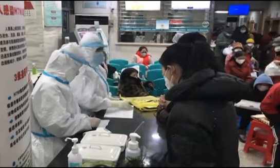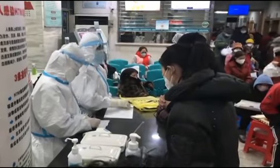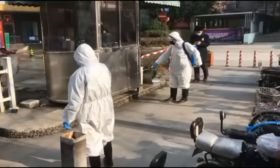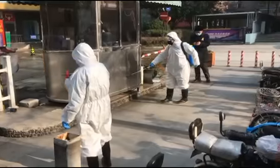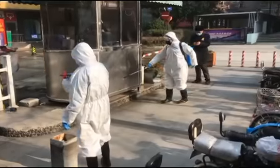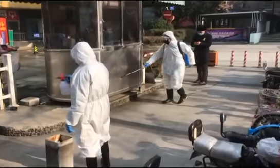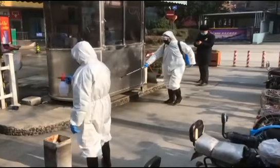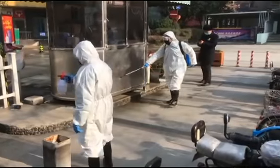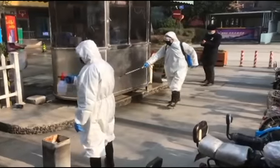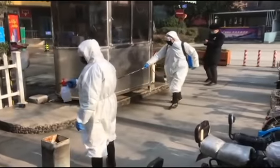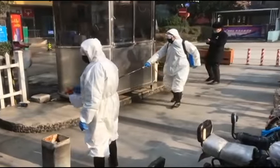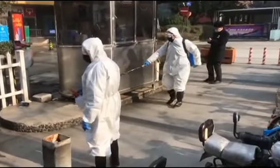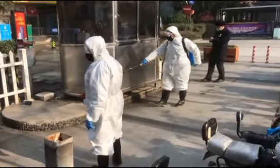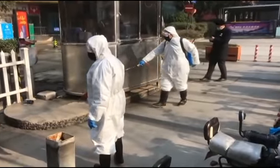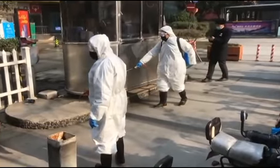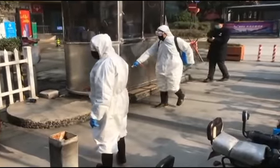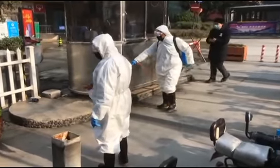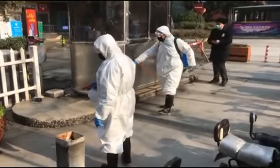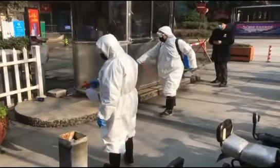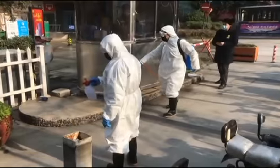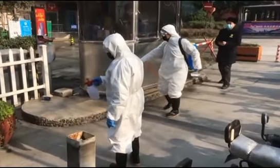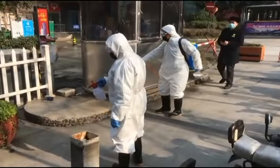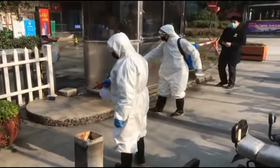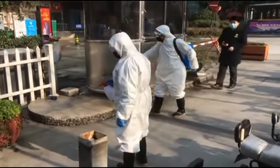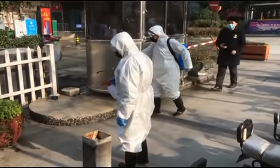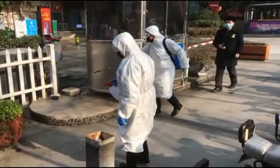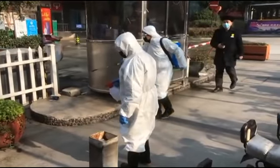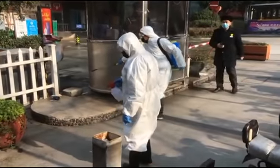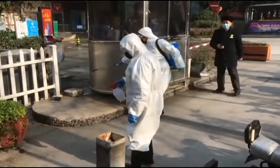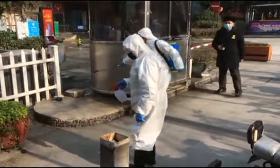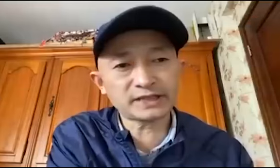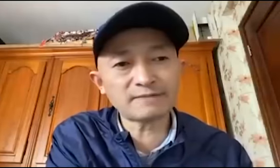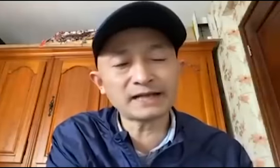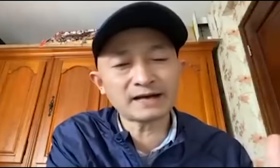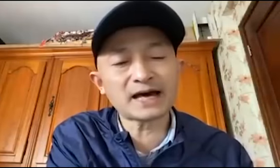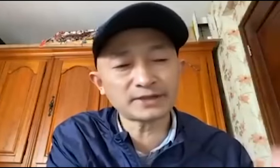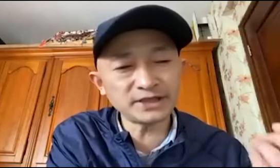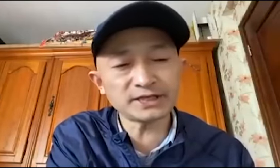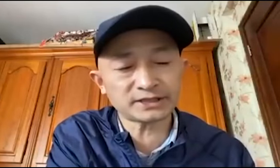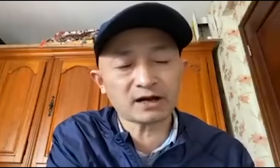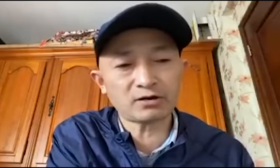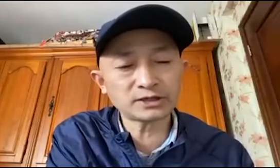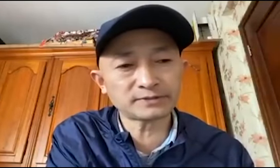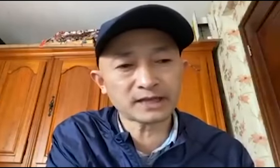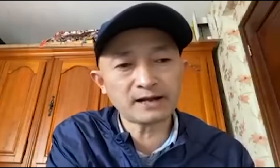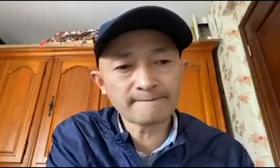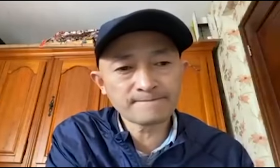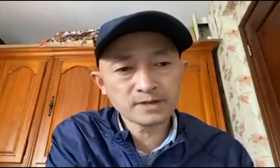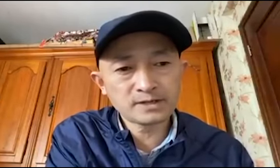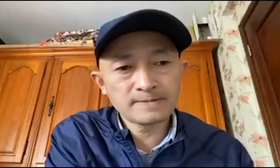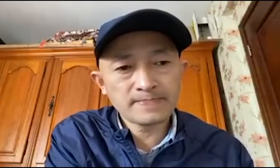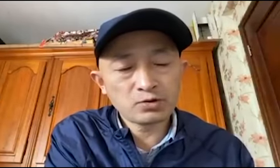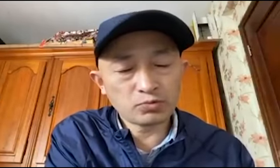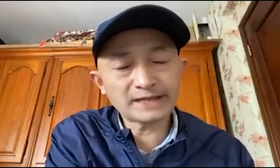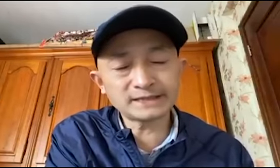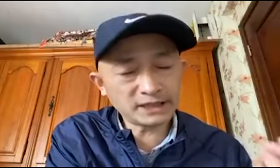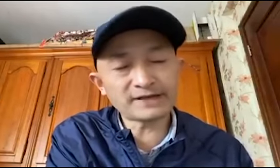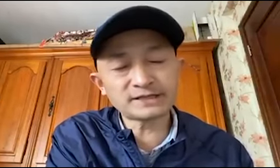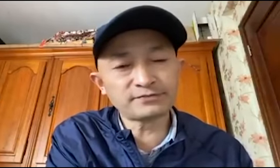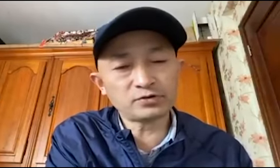Mundial de la Salud que se encuentra en la ciudad para investigar los orígenes de la enfermedad. Shanghai, cuyo padre murió al principio de la